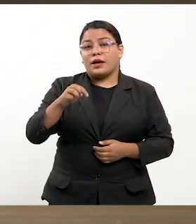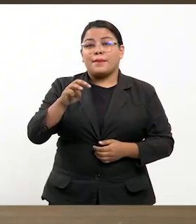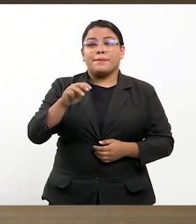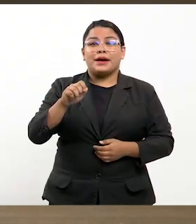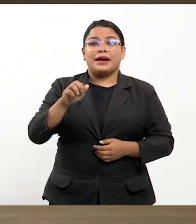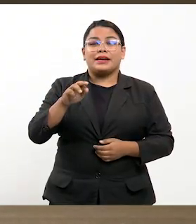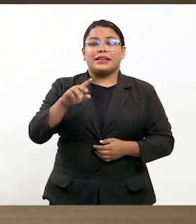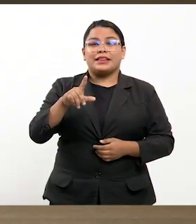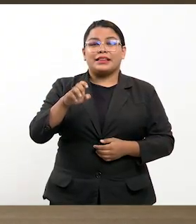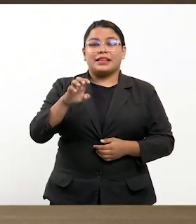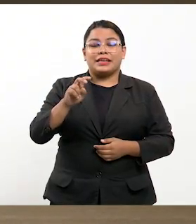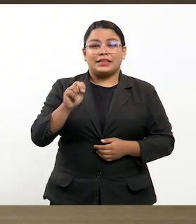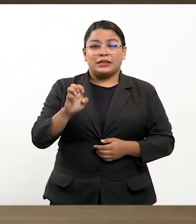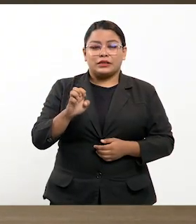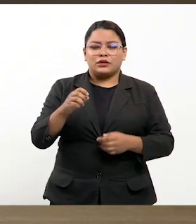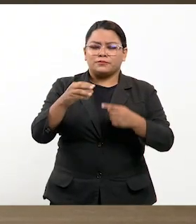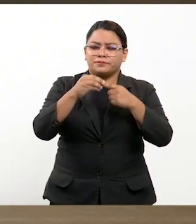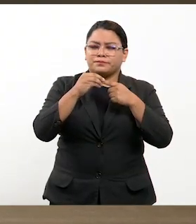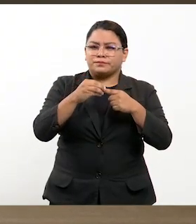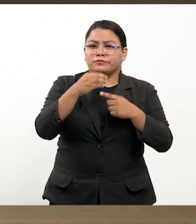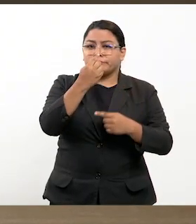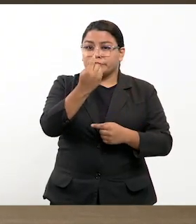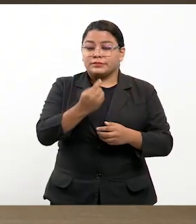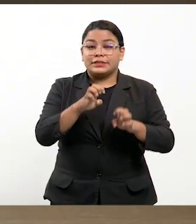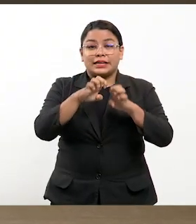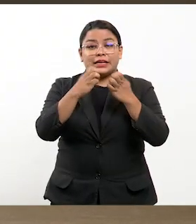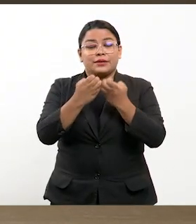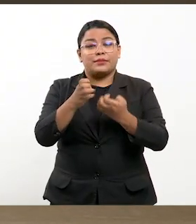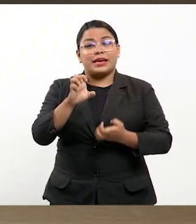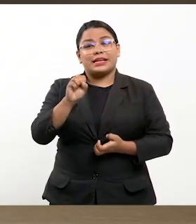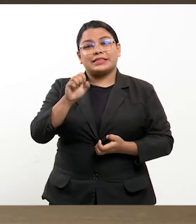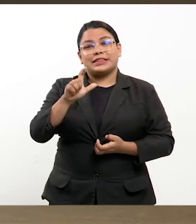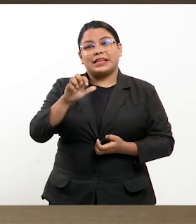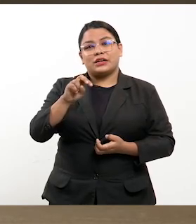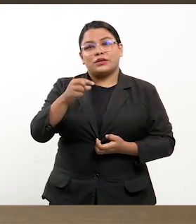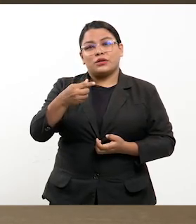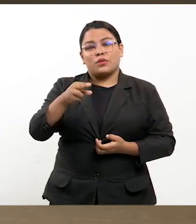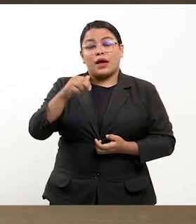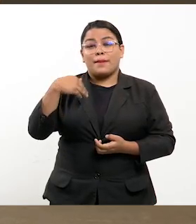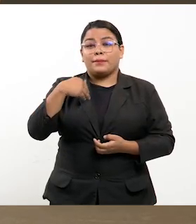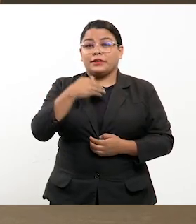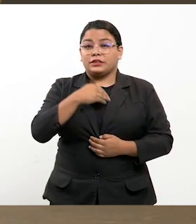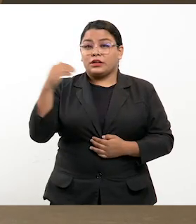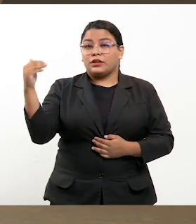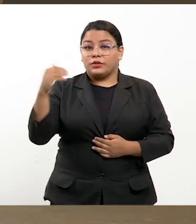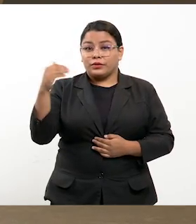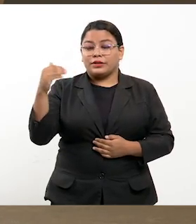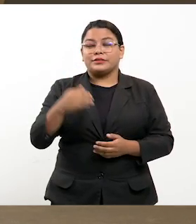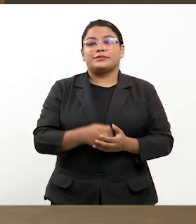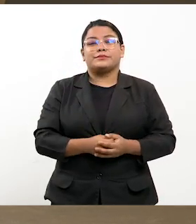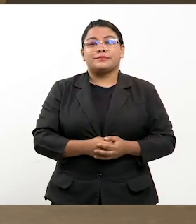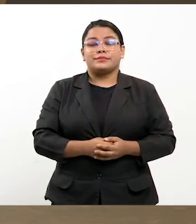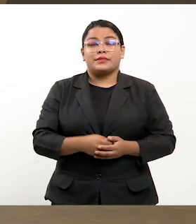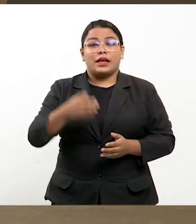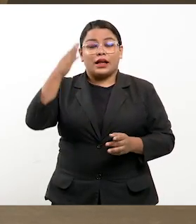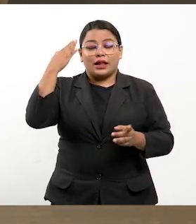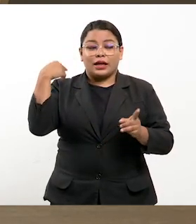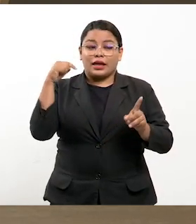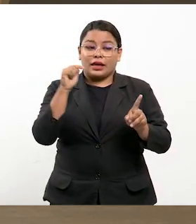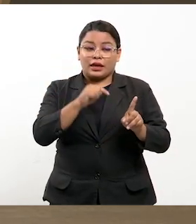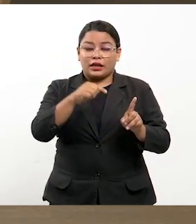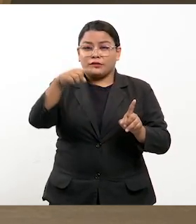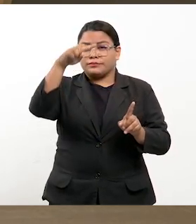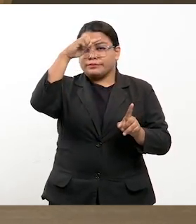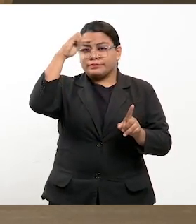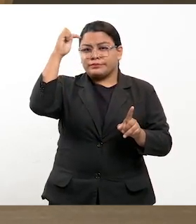Marlene Rodas, quien es una de las especialistas del equipo de ESLengua del Ministerio de Educación. Marlene ha trabajado en